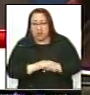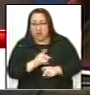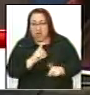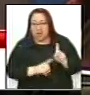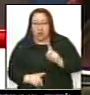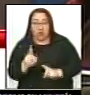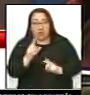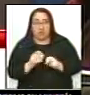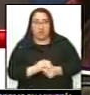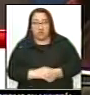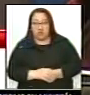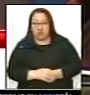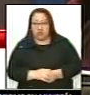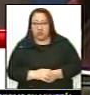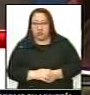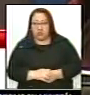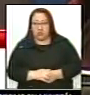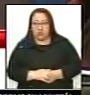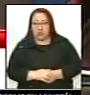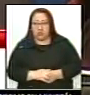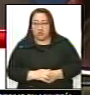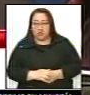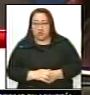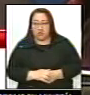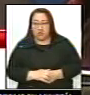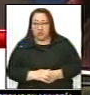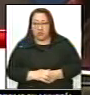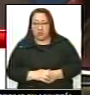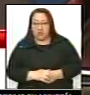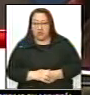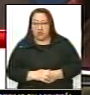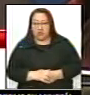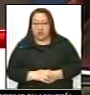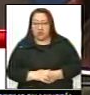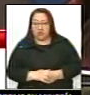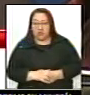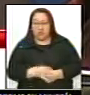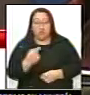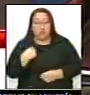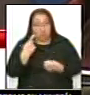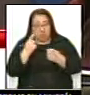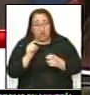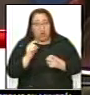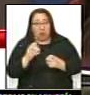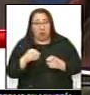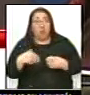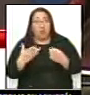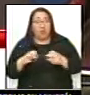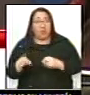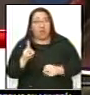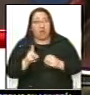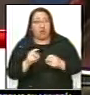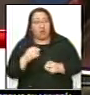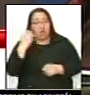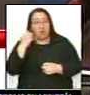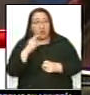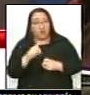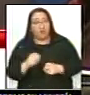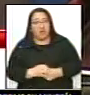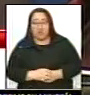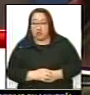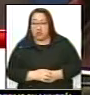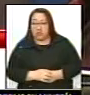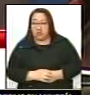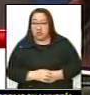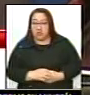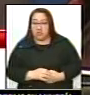algunas personas en esa comisión. Y es por ello que reafirmamos, porque puede haber algunas posiciones en las cuales sí estamos